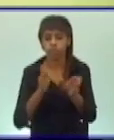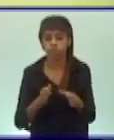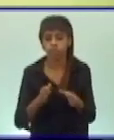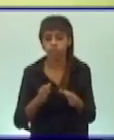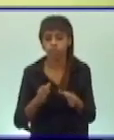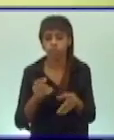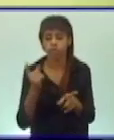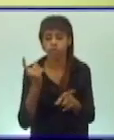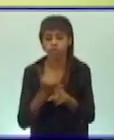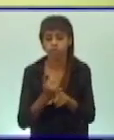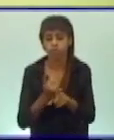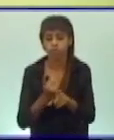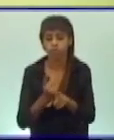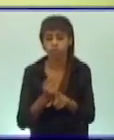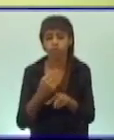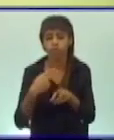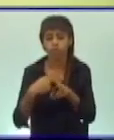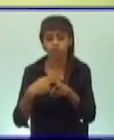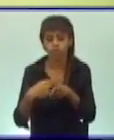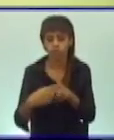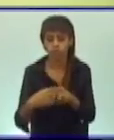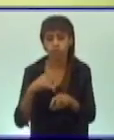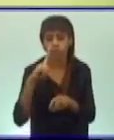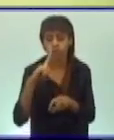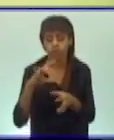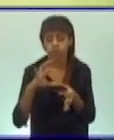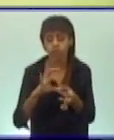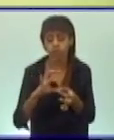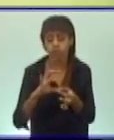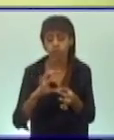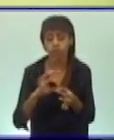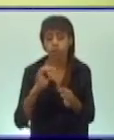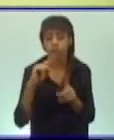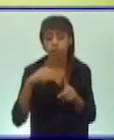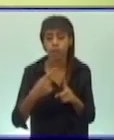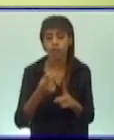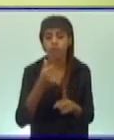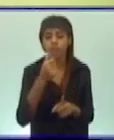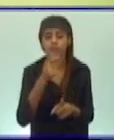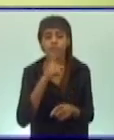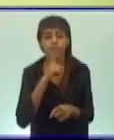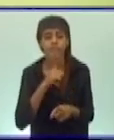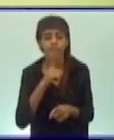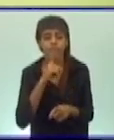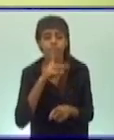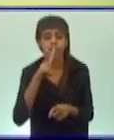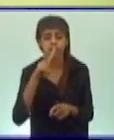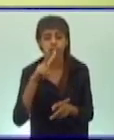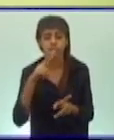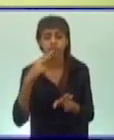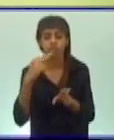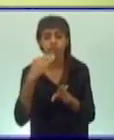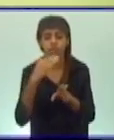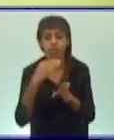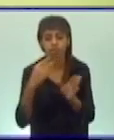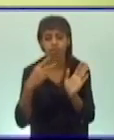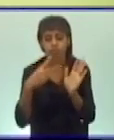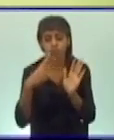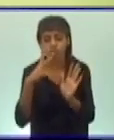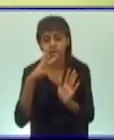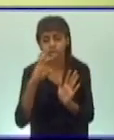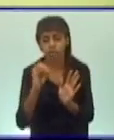el encuentro con la historia de Cuba de 9º grado, pero los viernes a las 2:30 de la tarde.